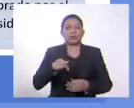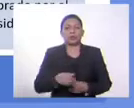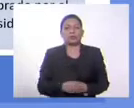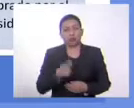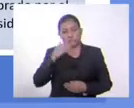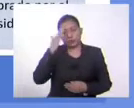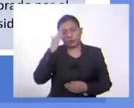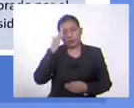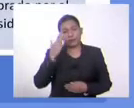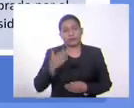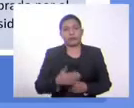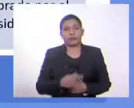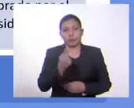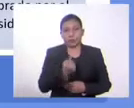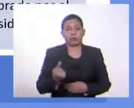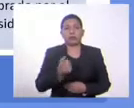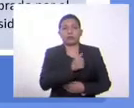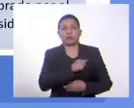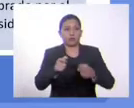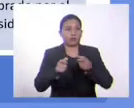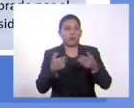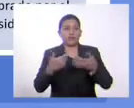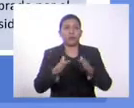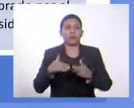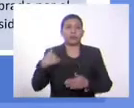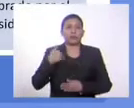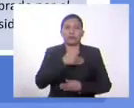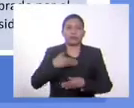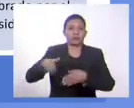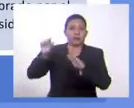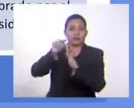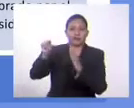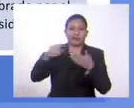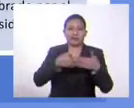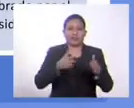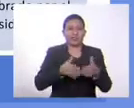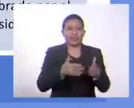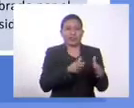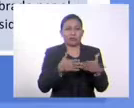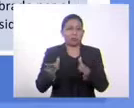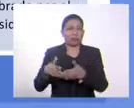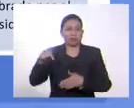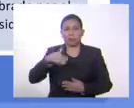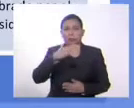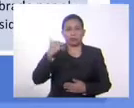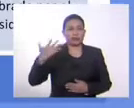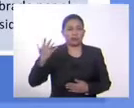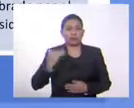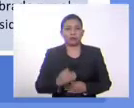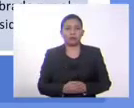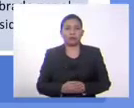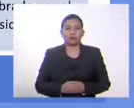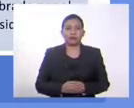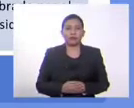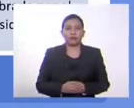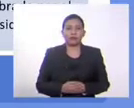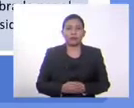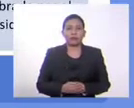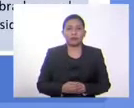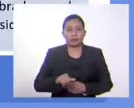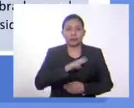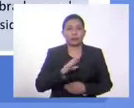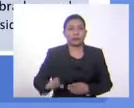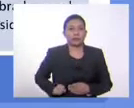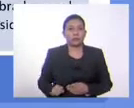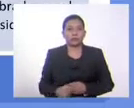pues la organización del país, para El Salvador. Ahora bien, ¿de qué forma se eligen a